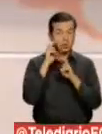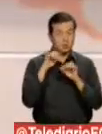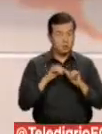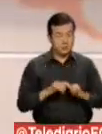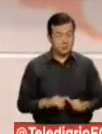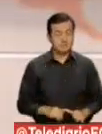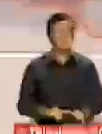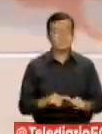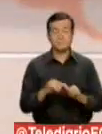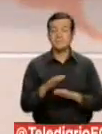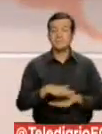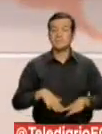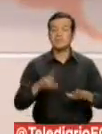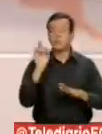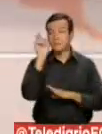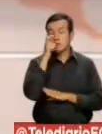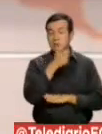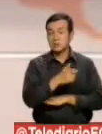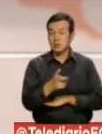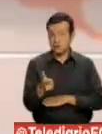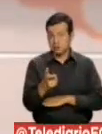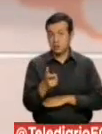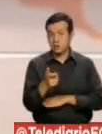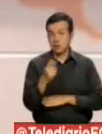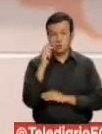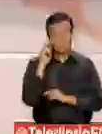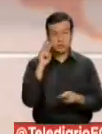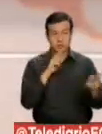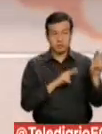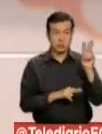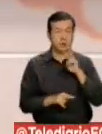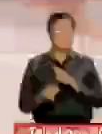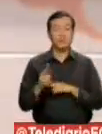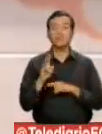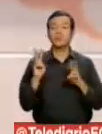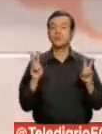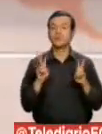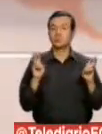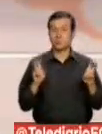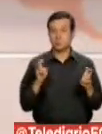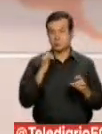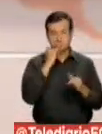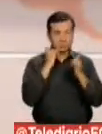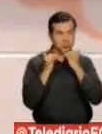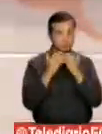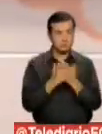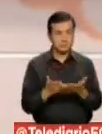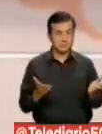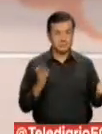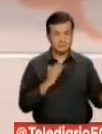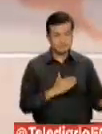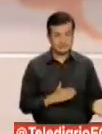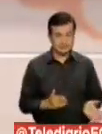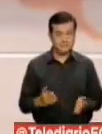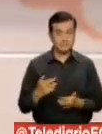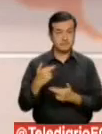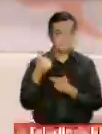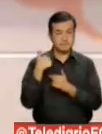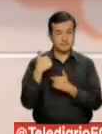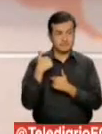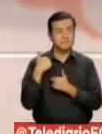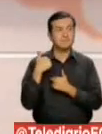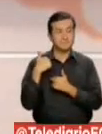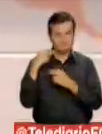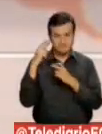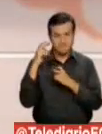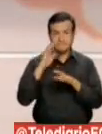investigación en la Fiscalía General para descubrir con dolo qué es lo que pasó y los responsables y